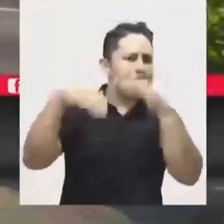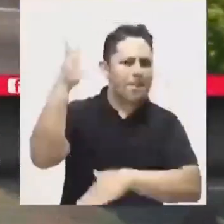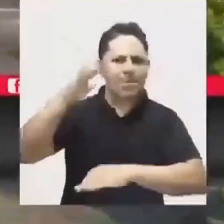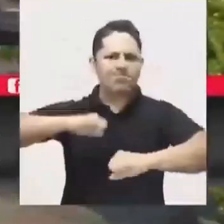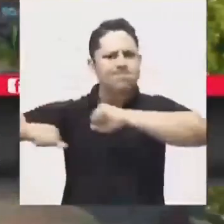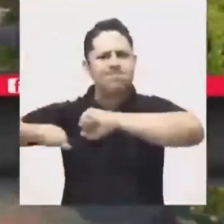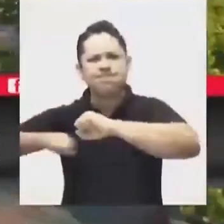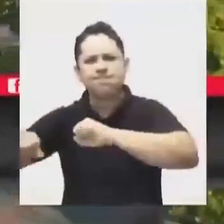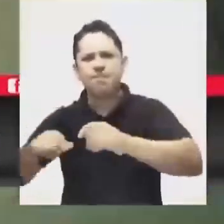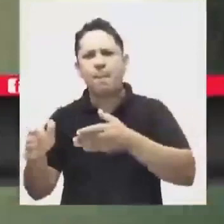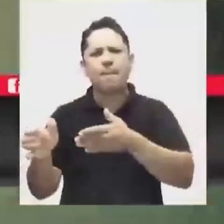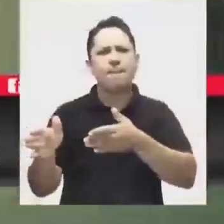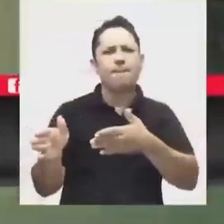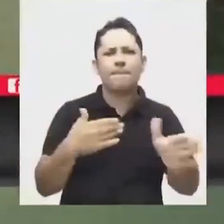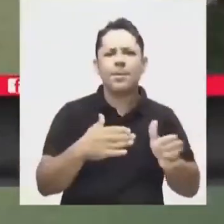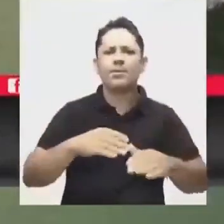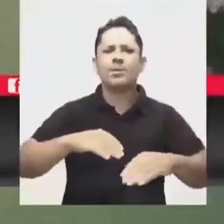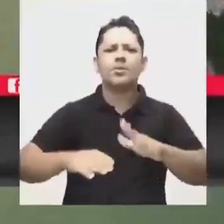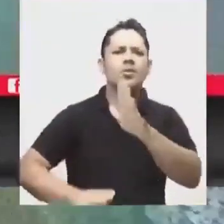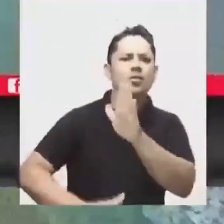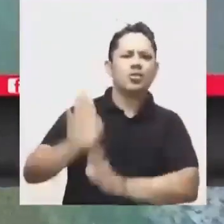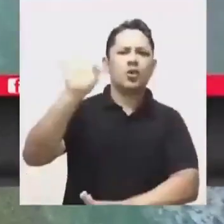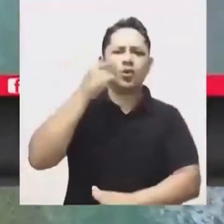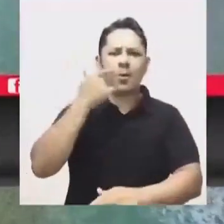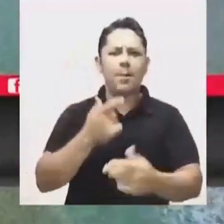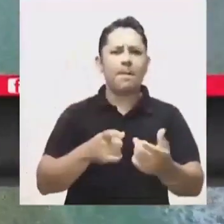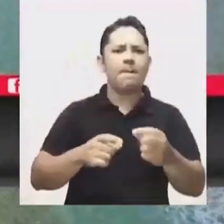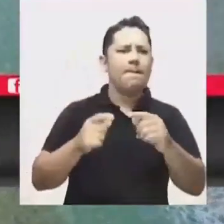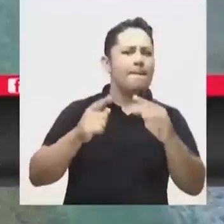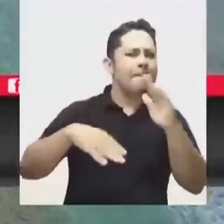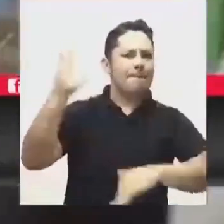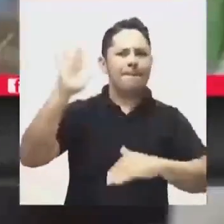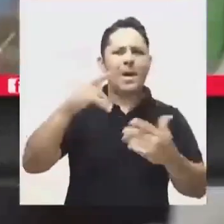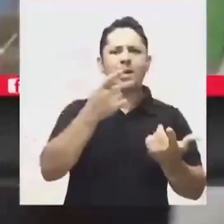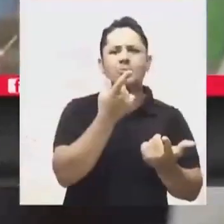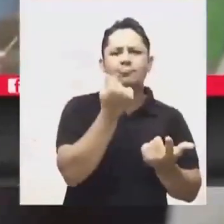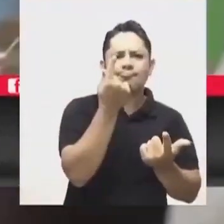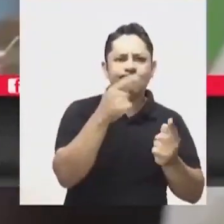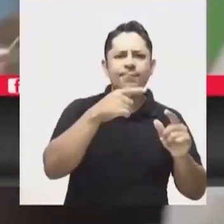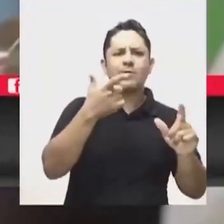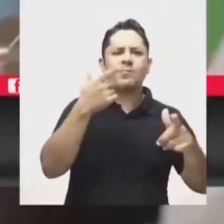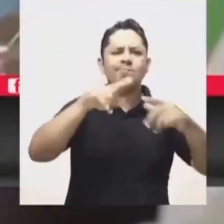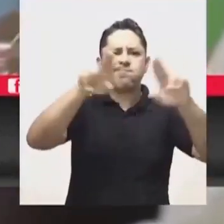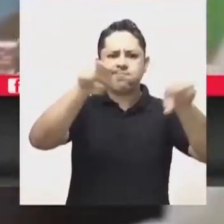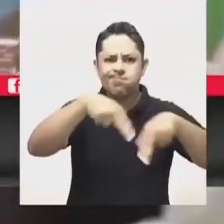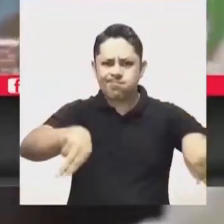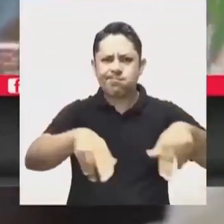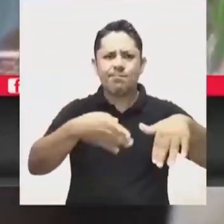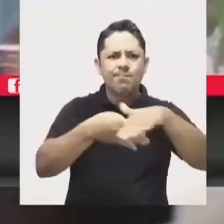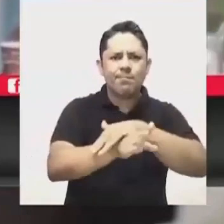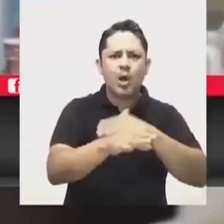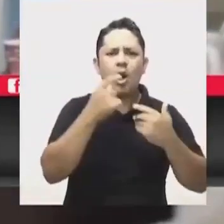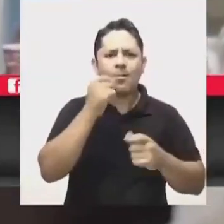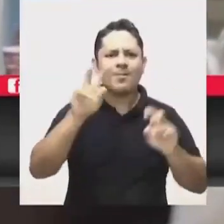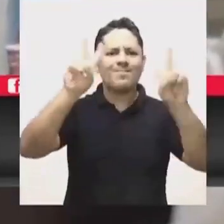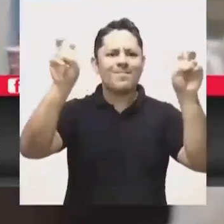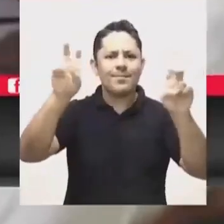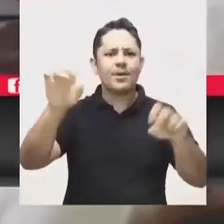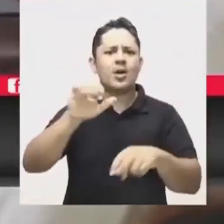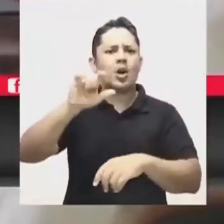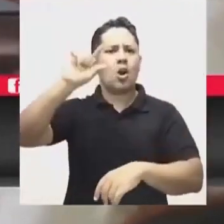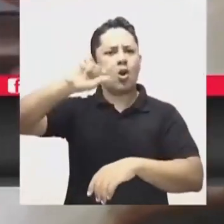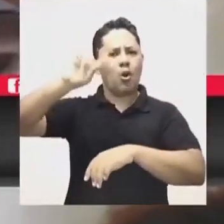para el plan de desarrollo, implementación de comercio electrónico, entre otros temas, fueron tratados por el gobernador encargado, Alan